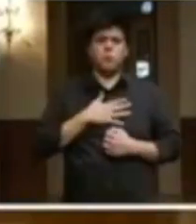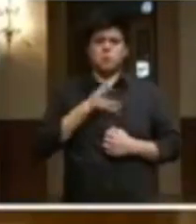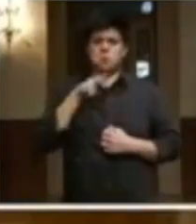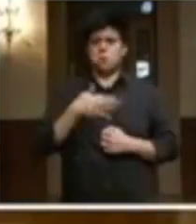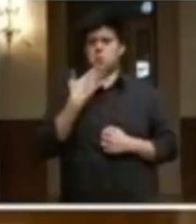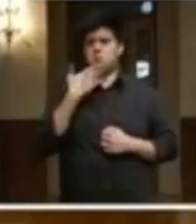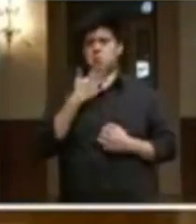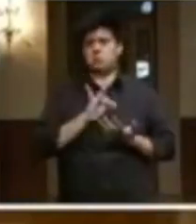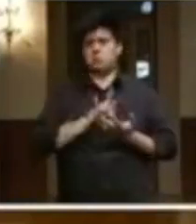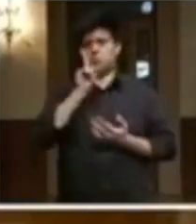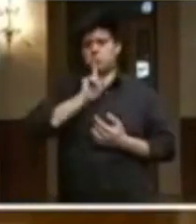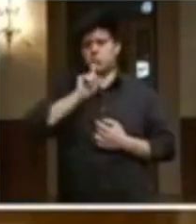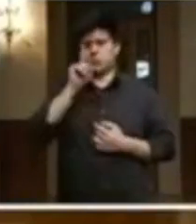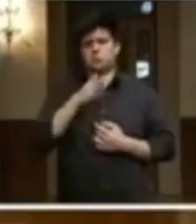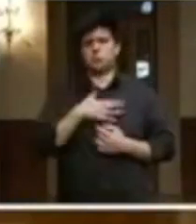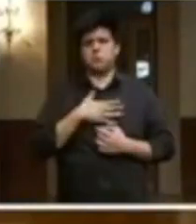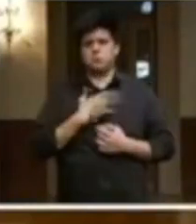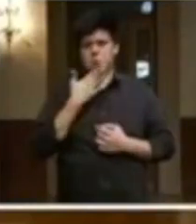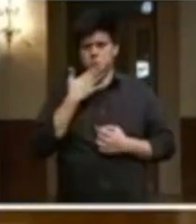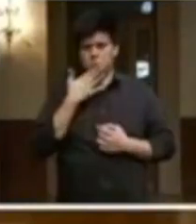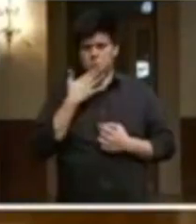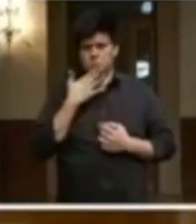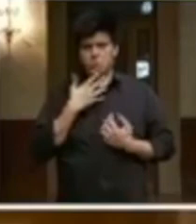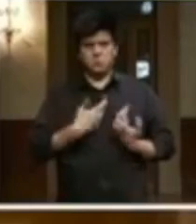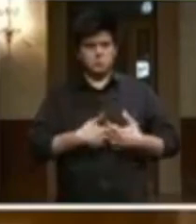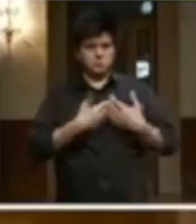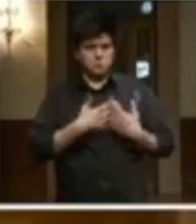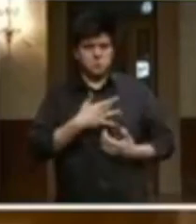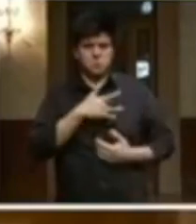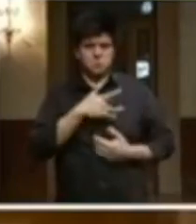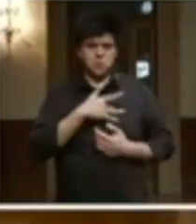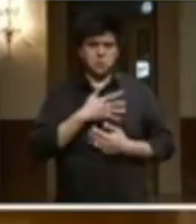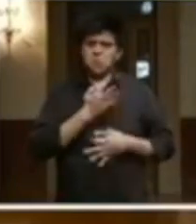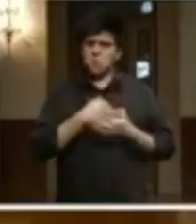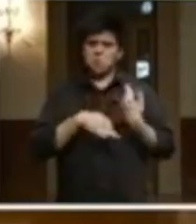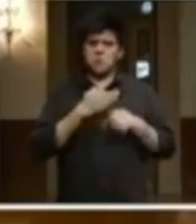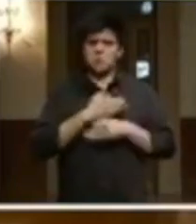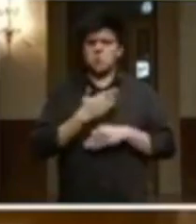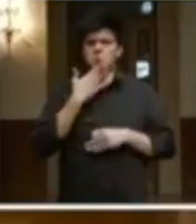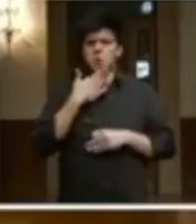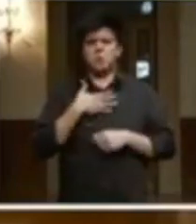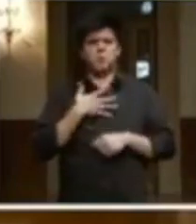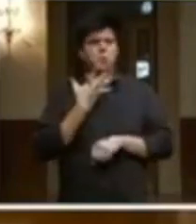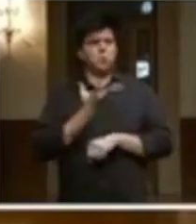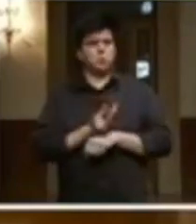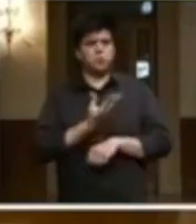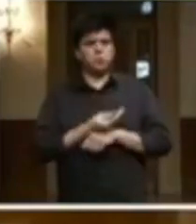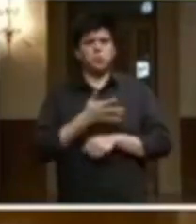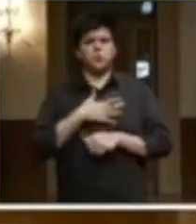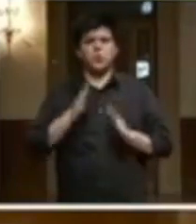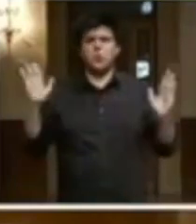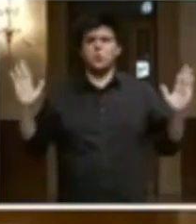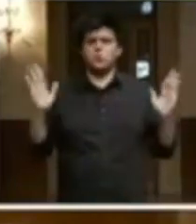Dios. La función renal, corazón, es más, se me ha corregido mucho porque como he bajado de peso,